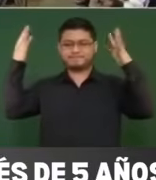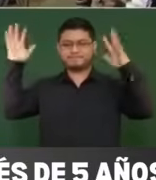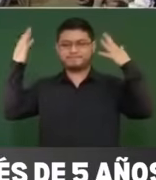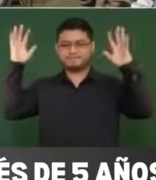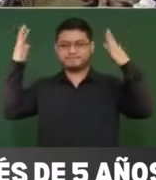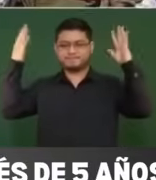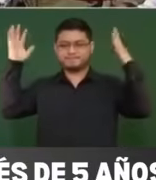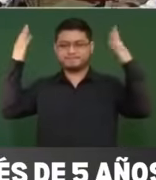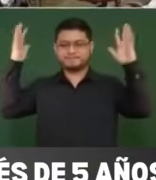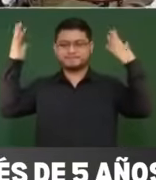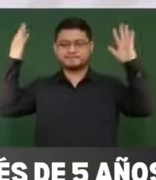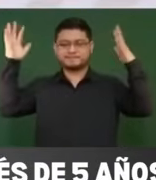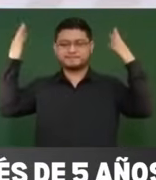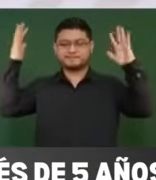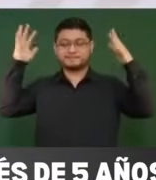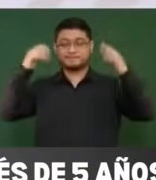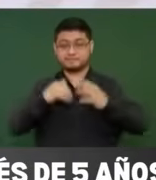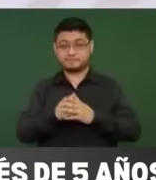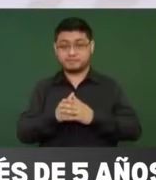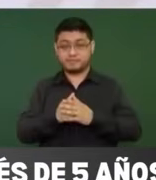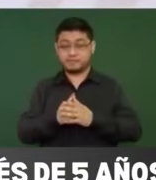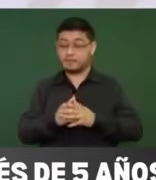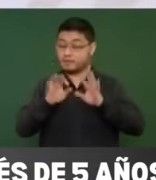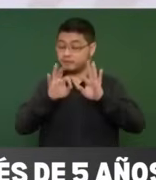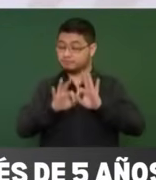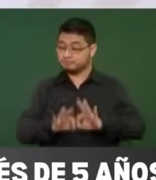Lo más importante